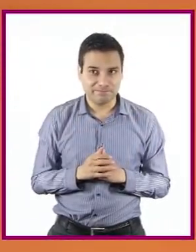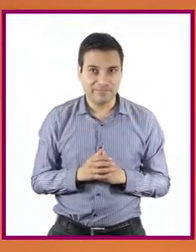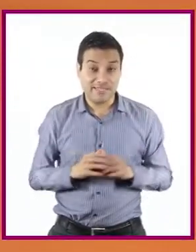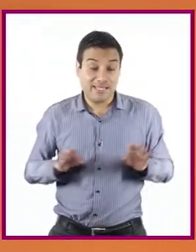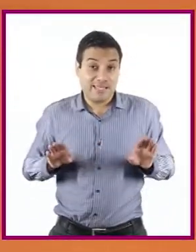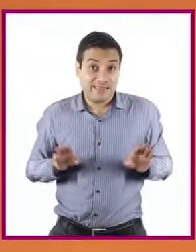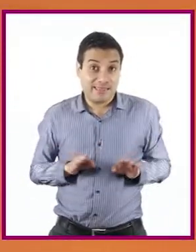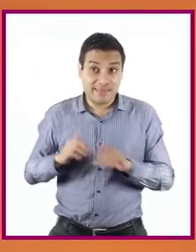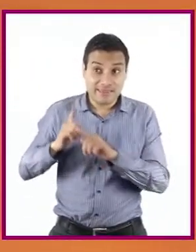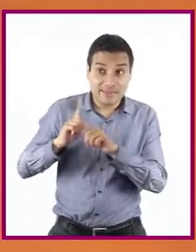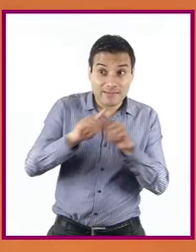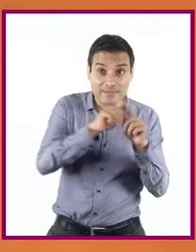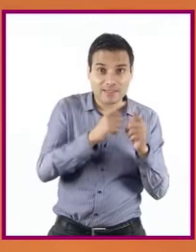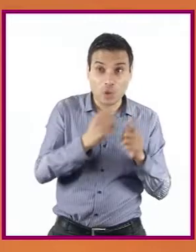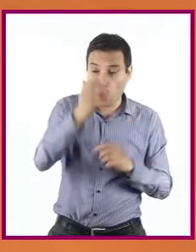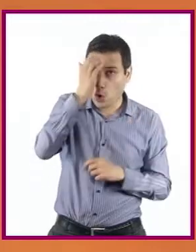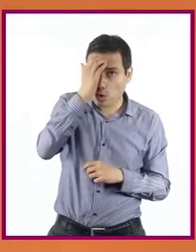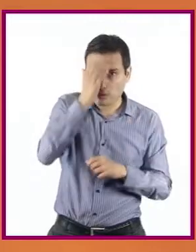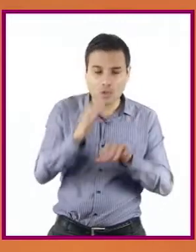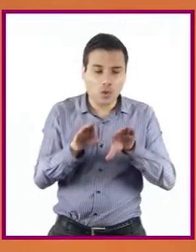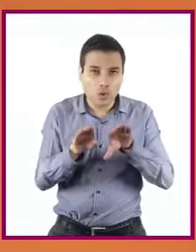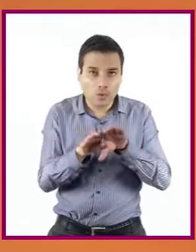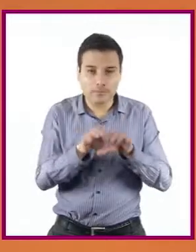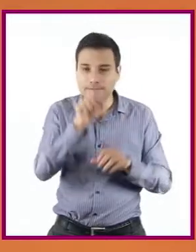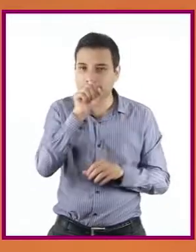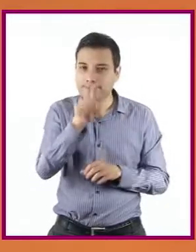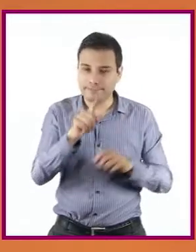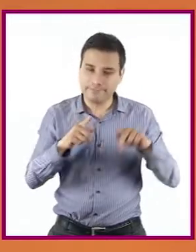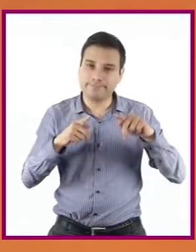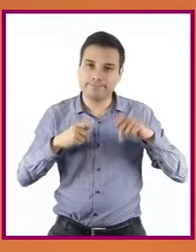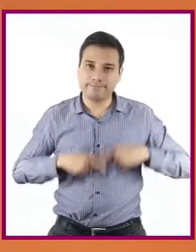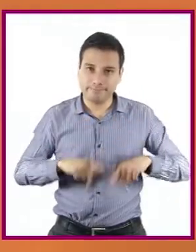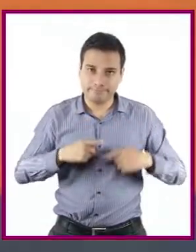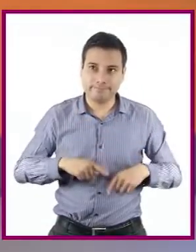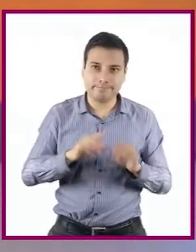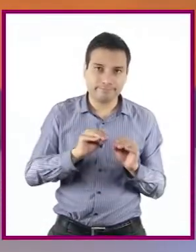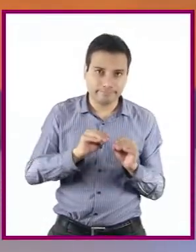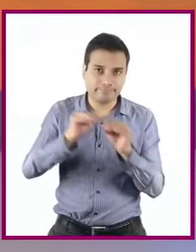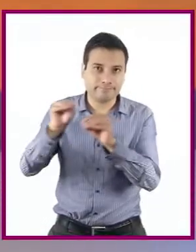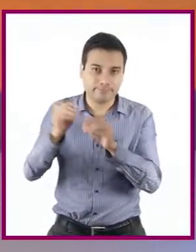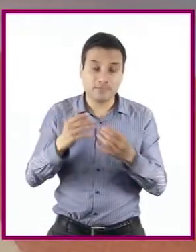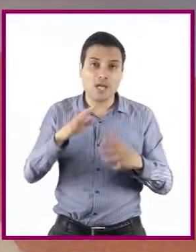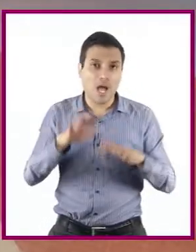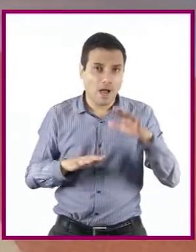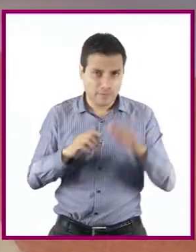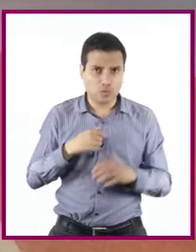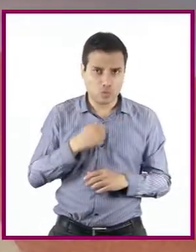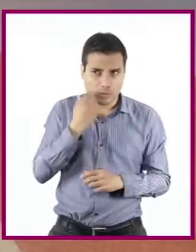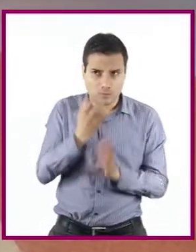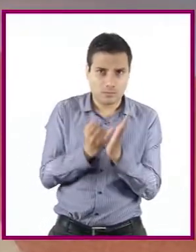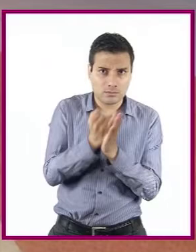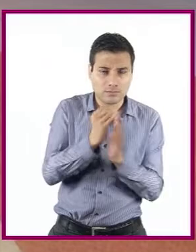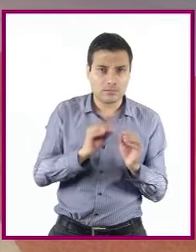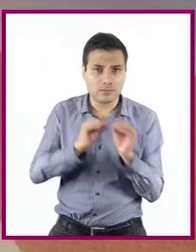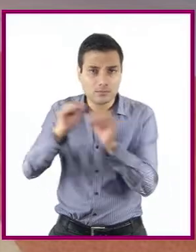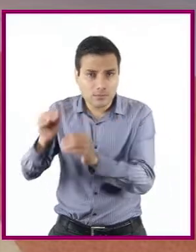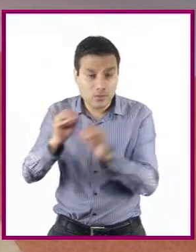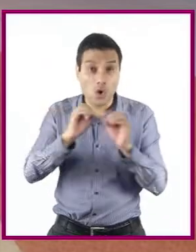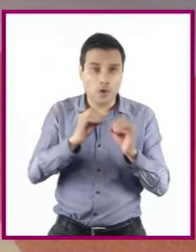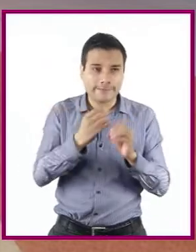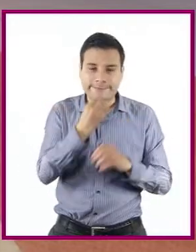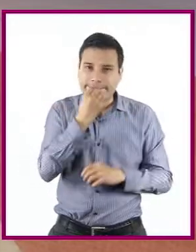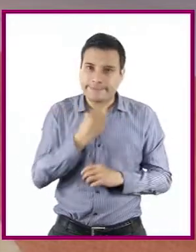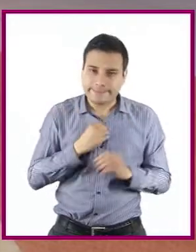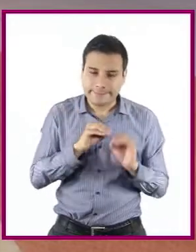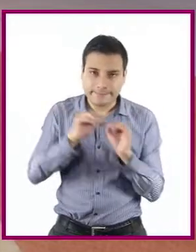evidente es la migración, la cual en ocasiones ha sido voluntaria y en otras forzada, lo que ha originado que en